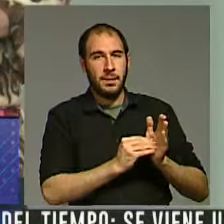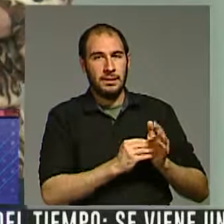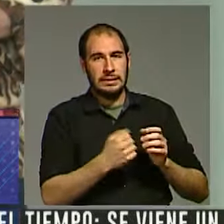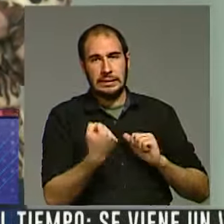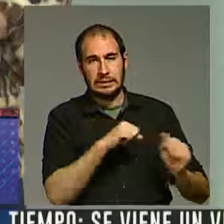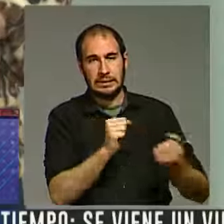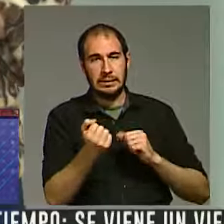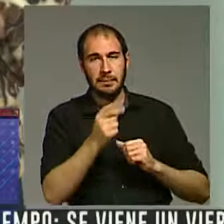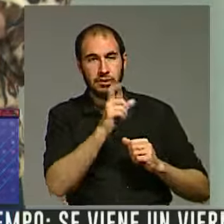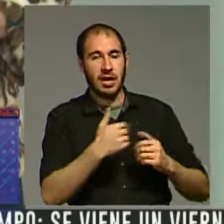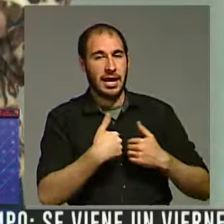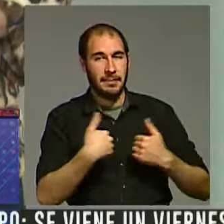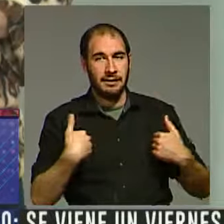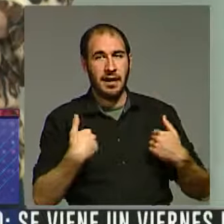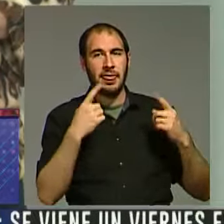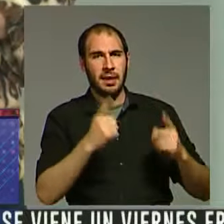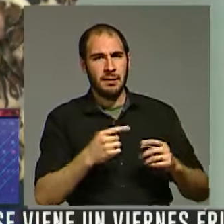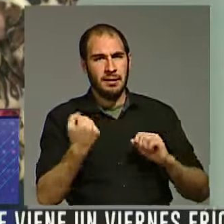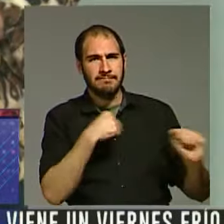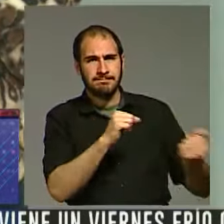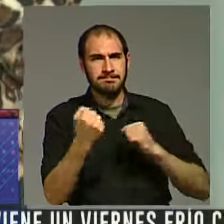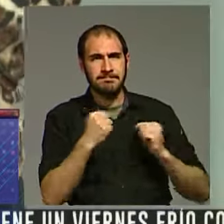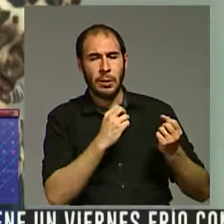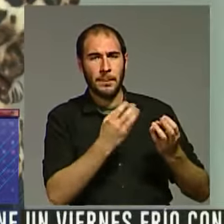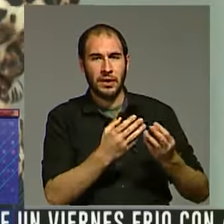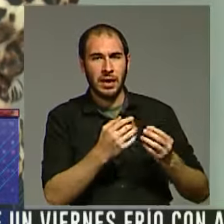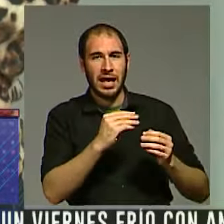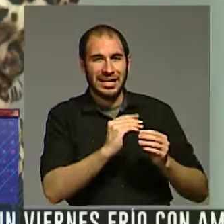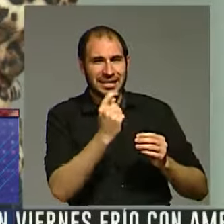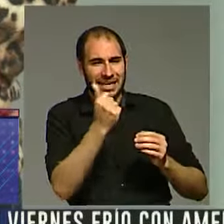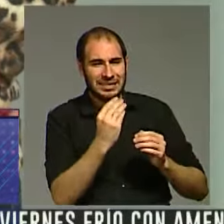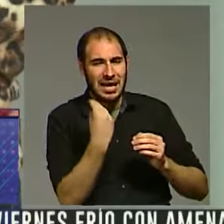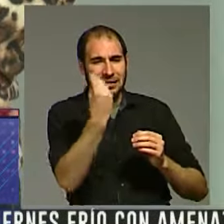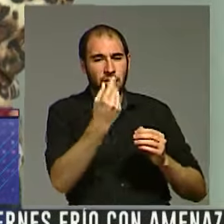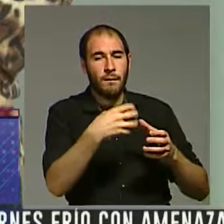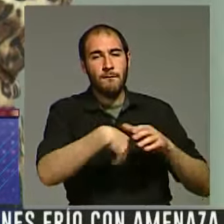tenso el que le toca vivir al hincha de Gimnasia, también es un momento de mucho nerviosismo porque está por ascender y para un hincha